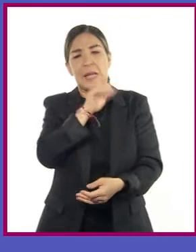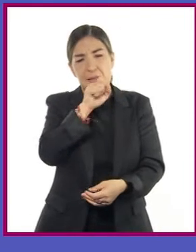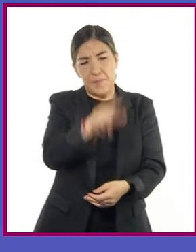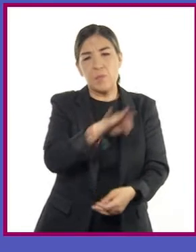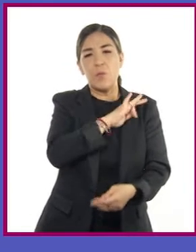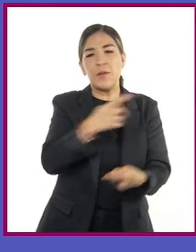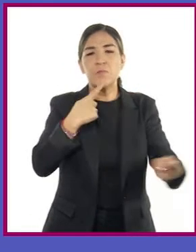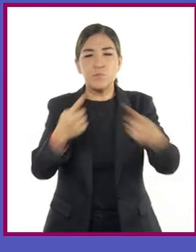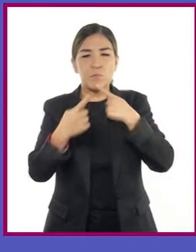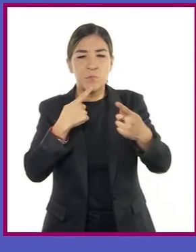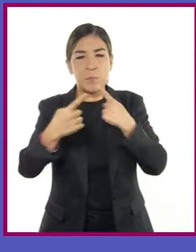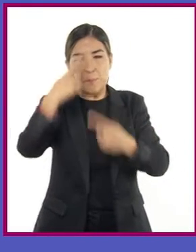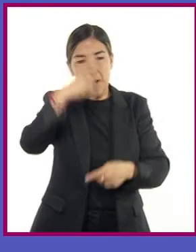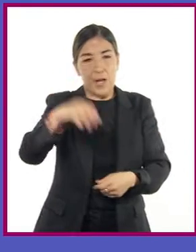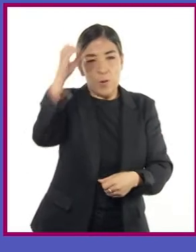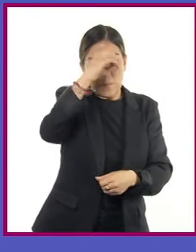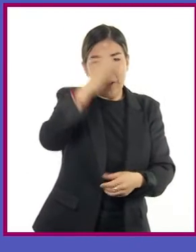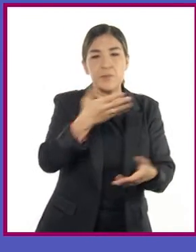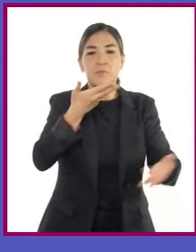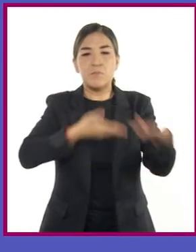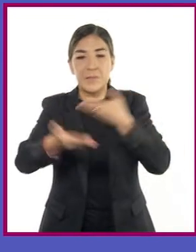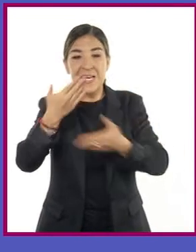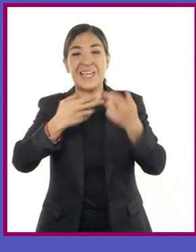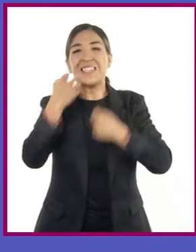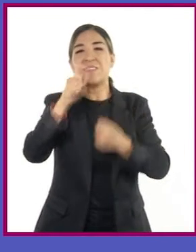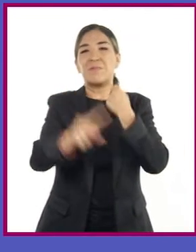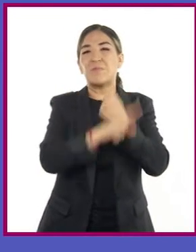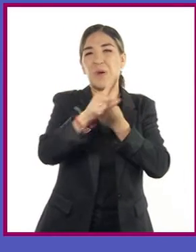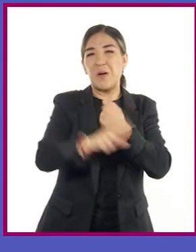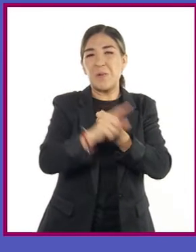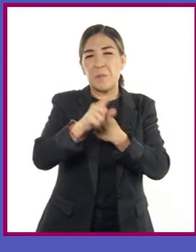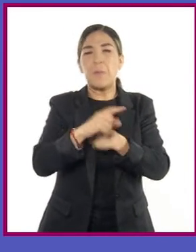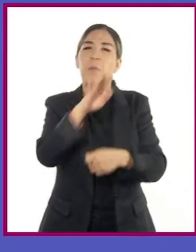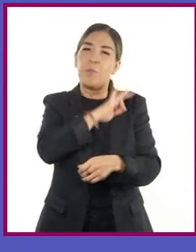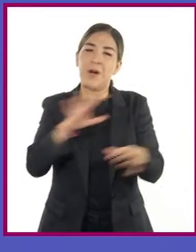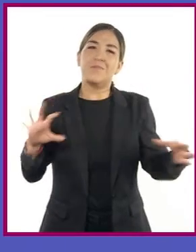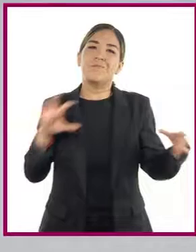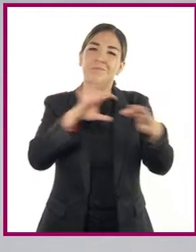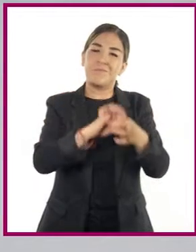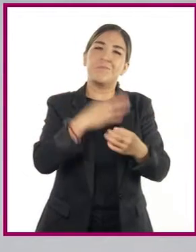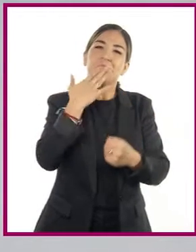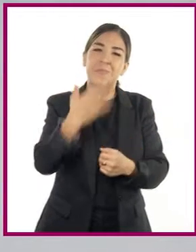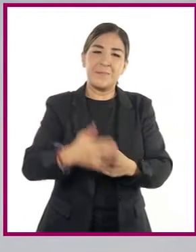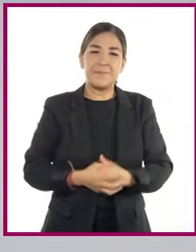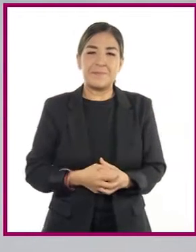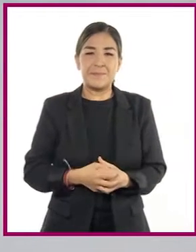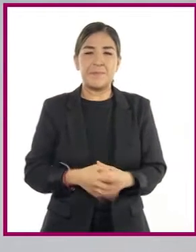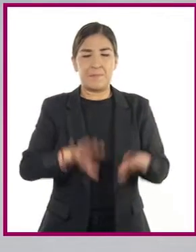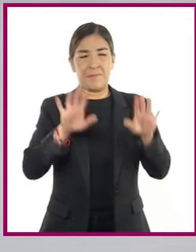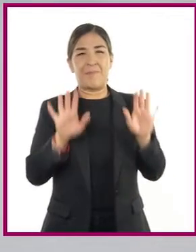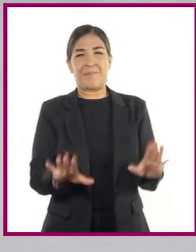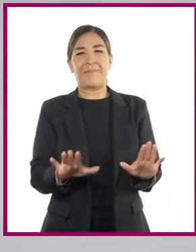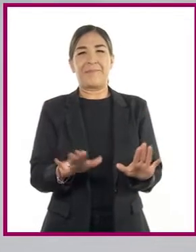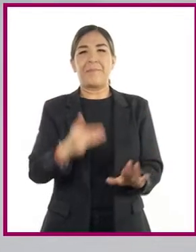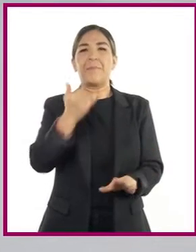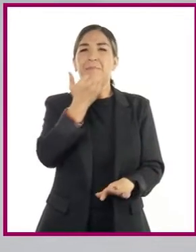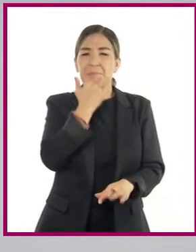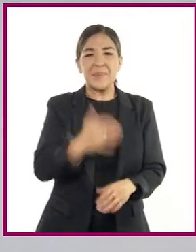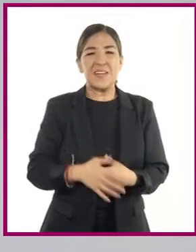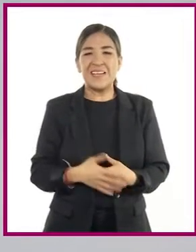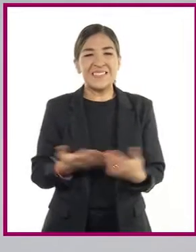alternativas que superen las condiciones de desequilibrio que le dieron origen. A ver. No,